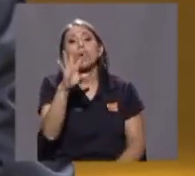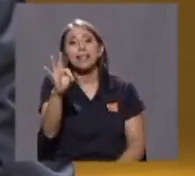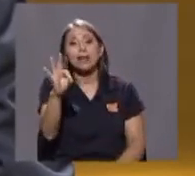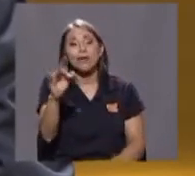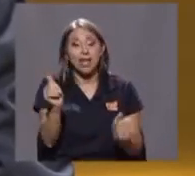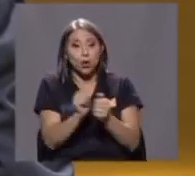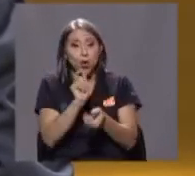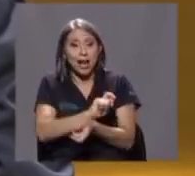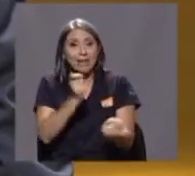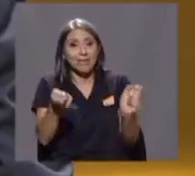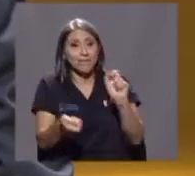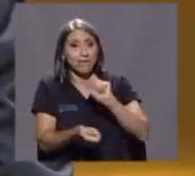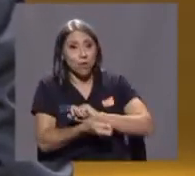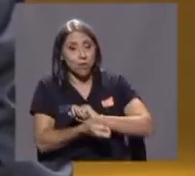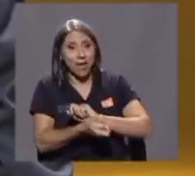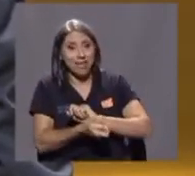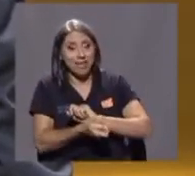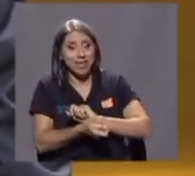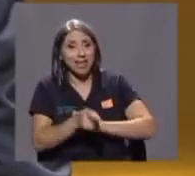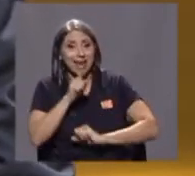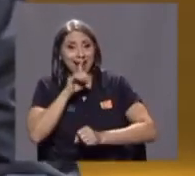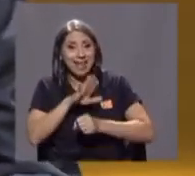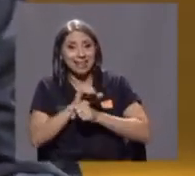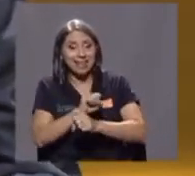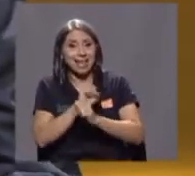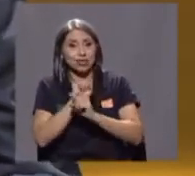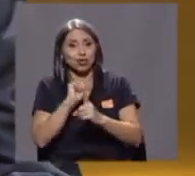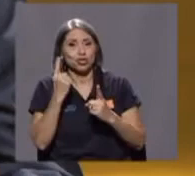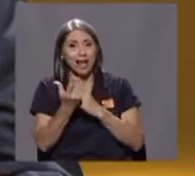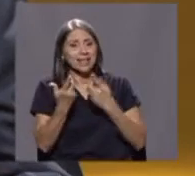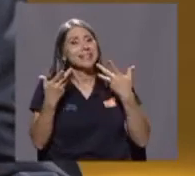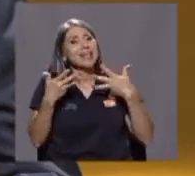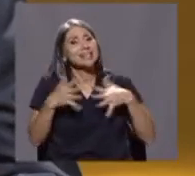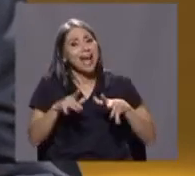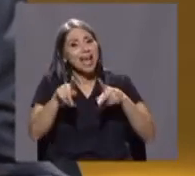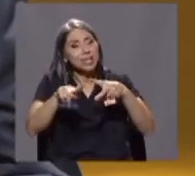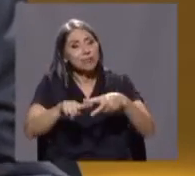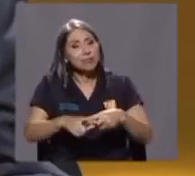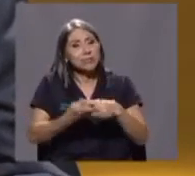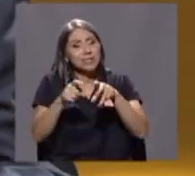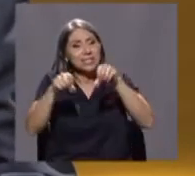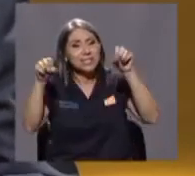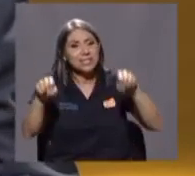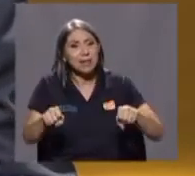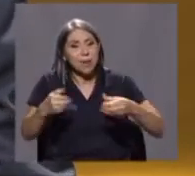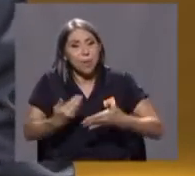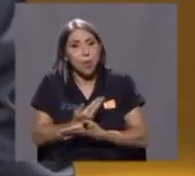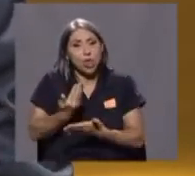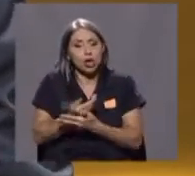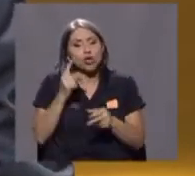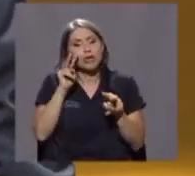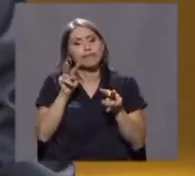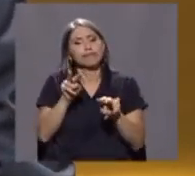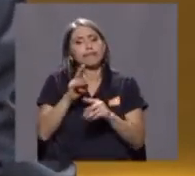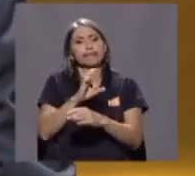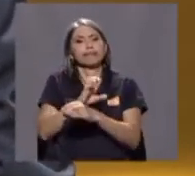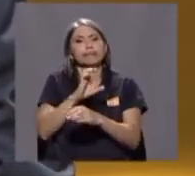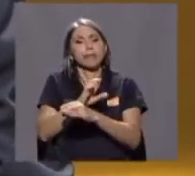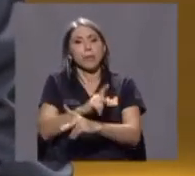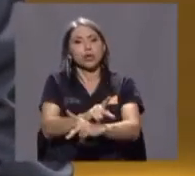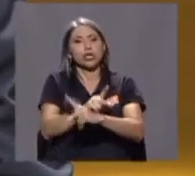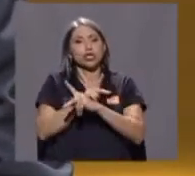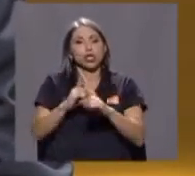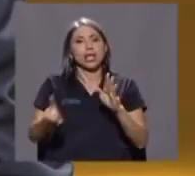de garantías sociales, en que ya realmente, digamos, se estructura un sistema moderno de tutela y de protección de los derechos fundamentales.